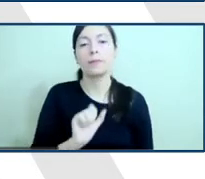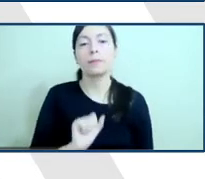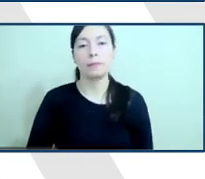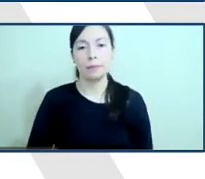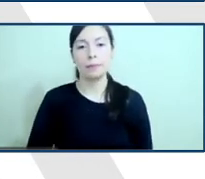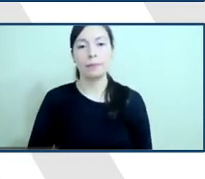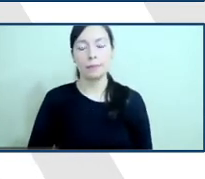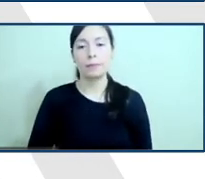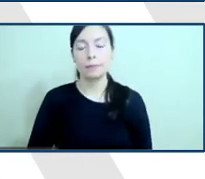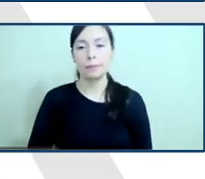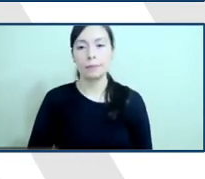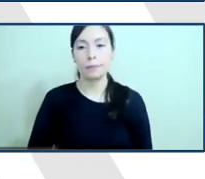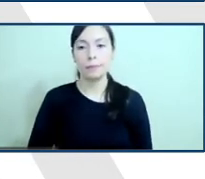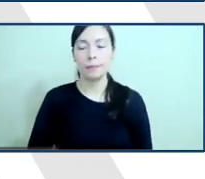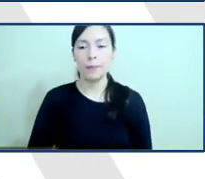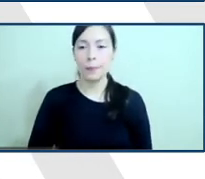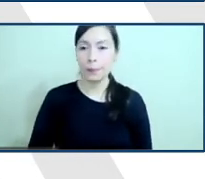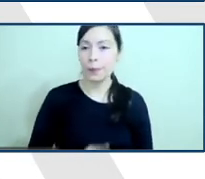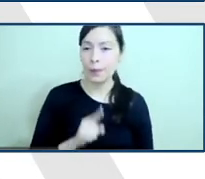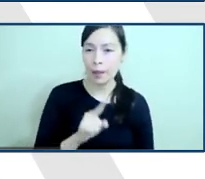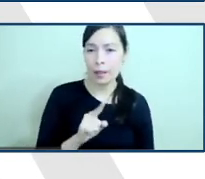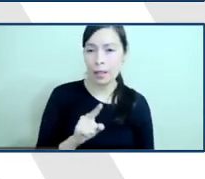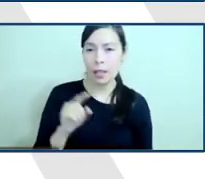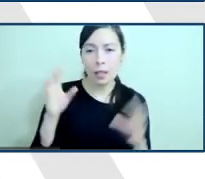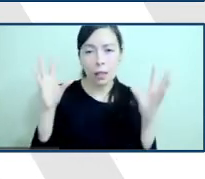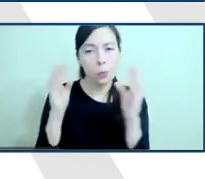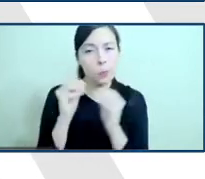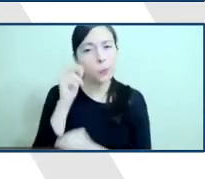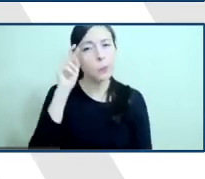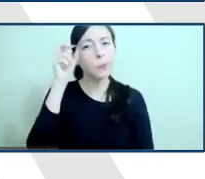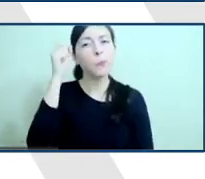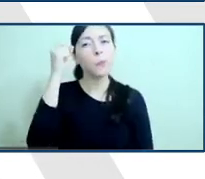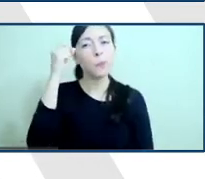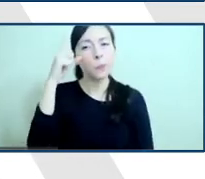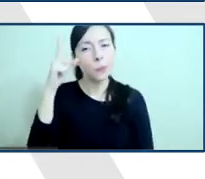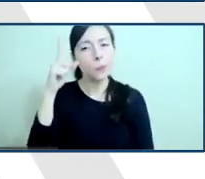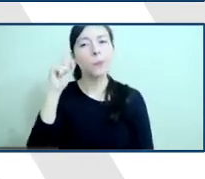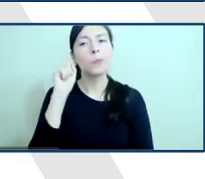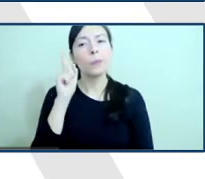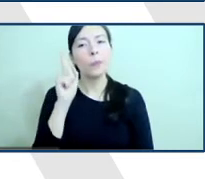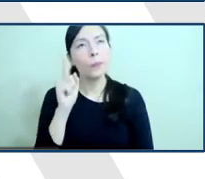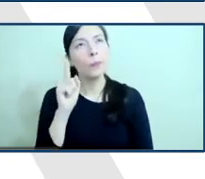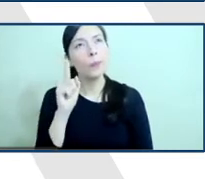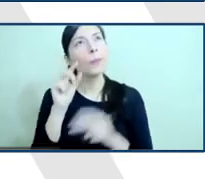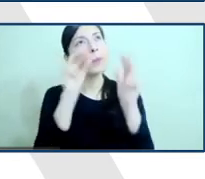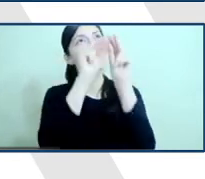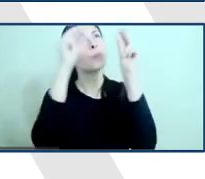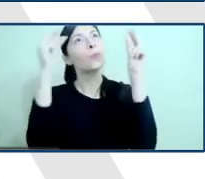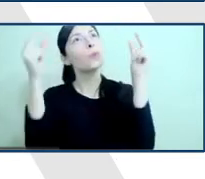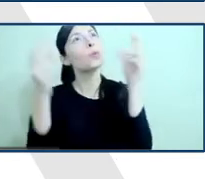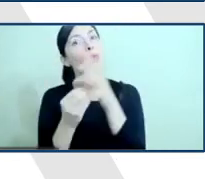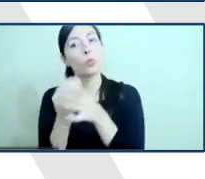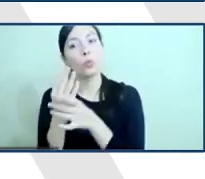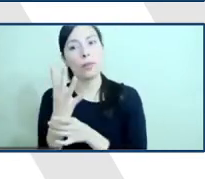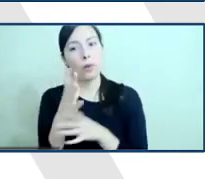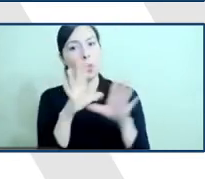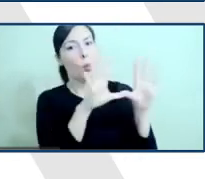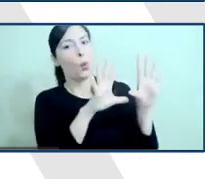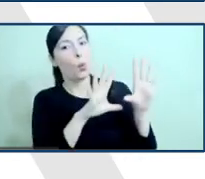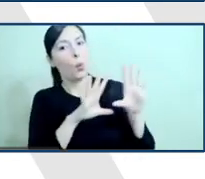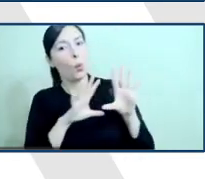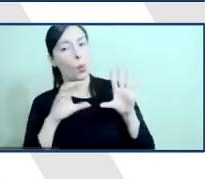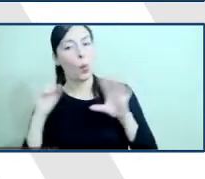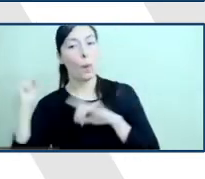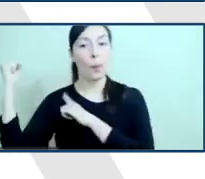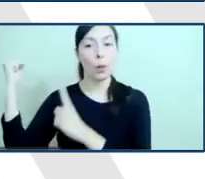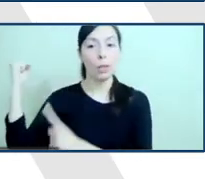momento en el cual se llegó a la conclusión de que los nuevos satélites que estaban en órbita ya eran de tanta potencia, me refiero a